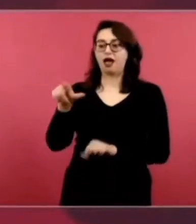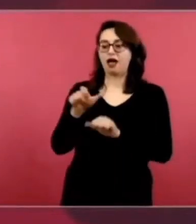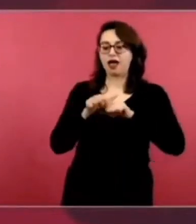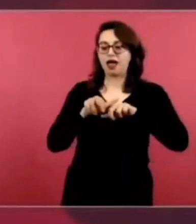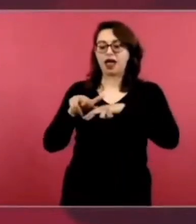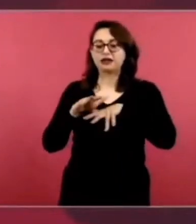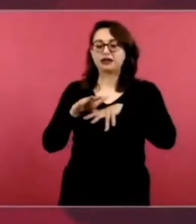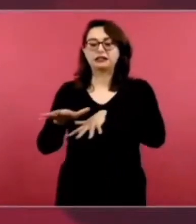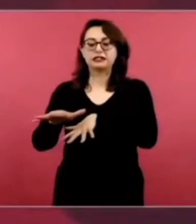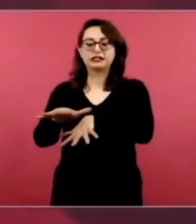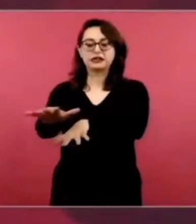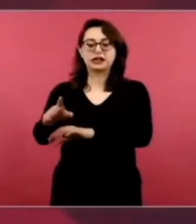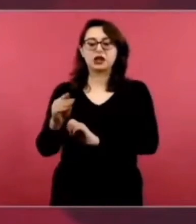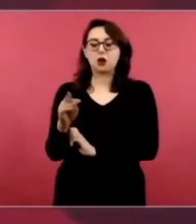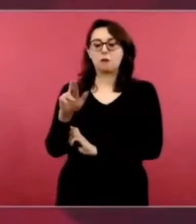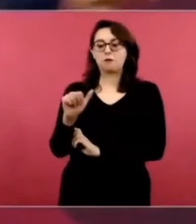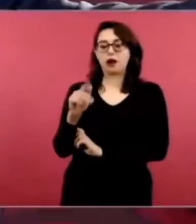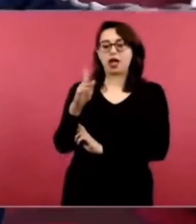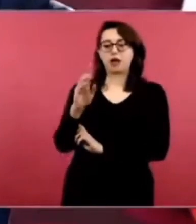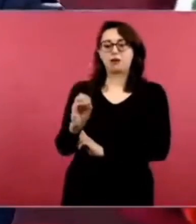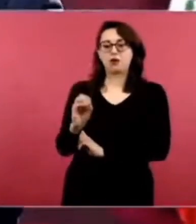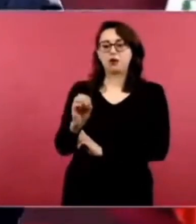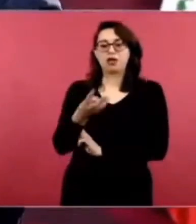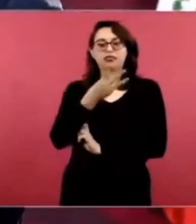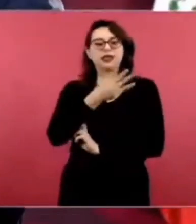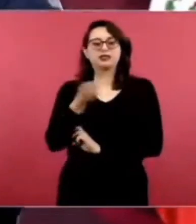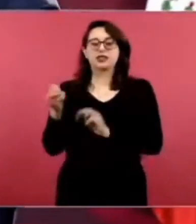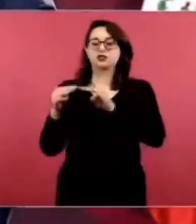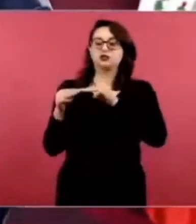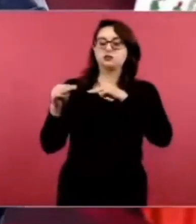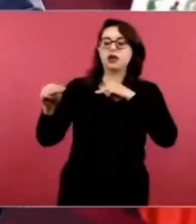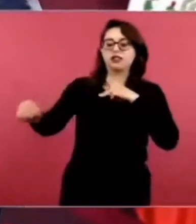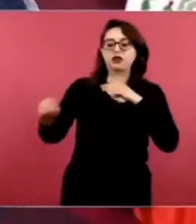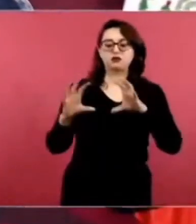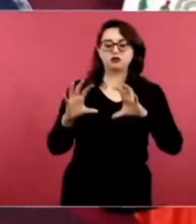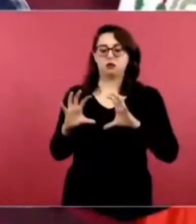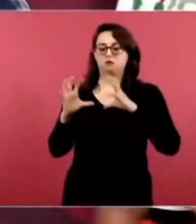Ni siquiera mucho, sino 300 metros.